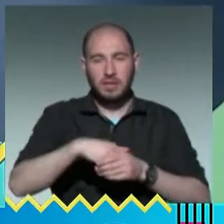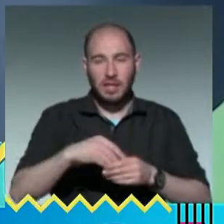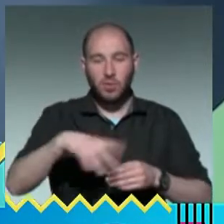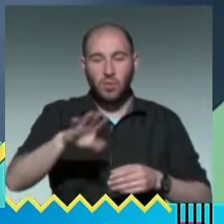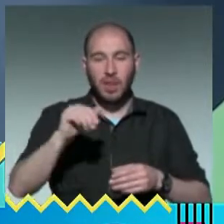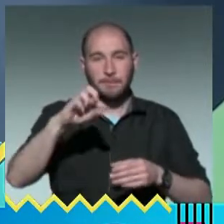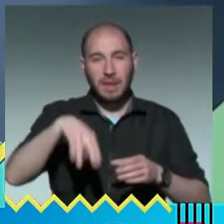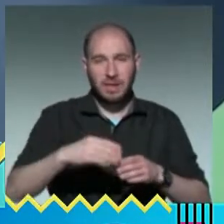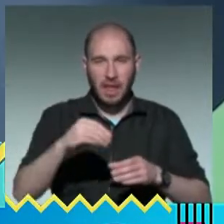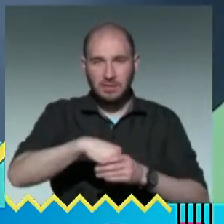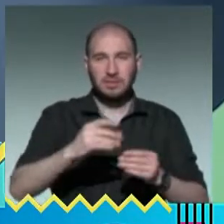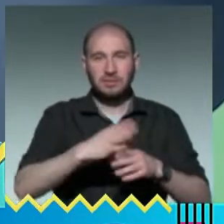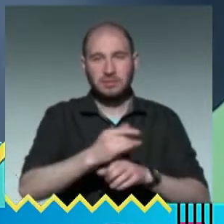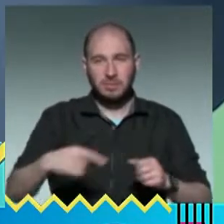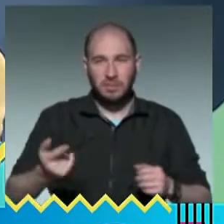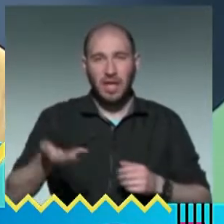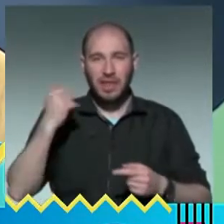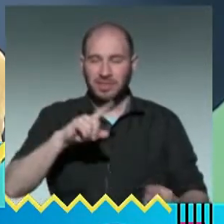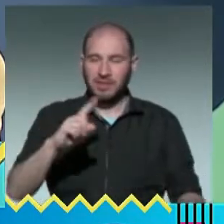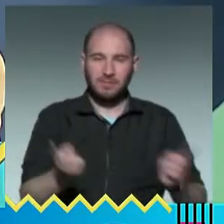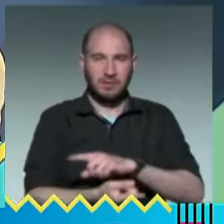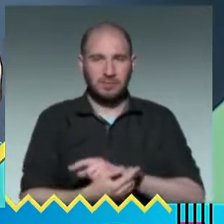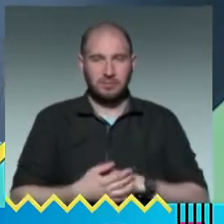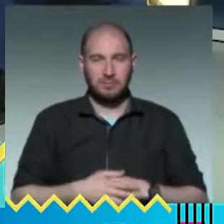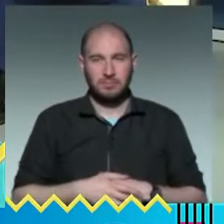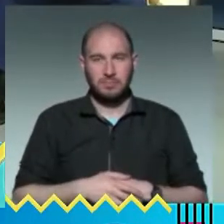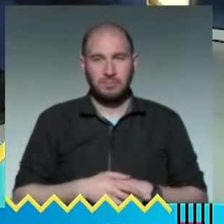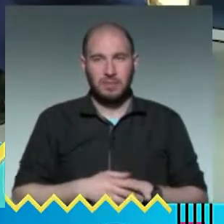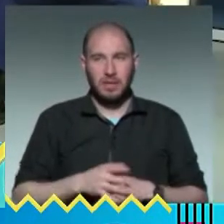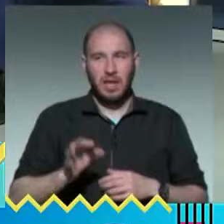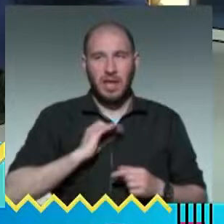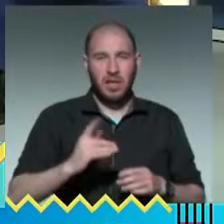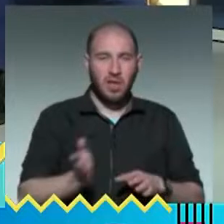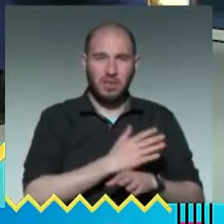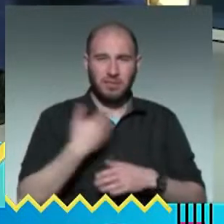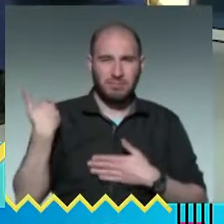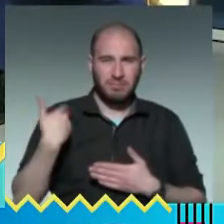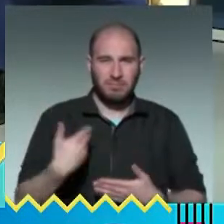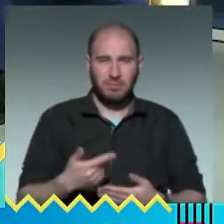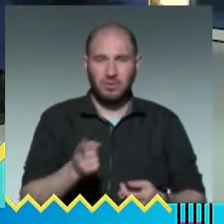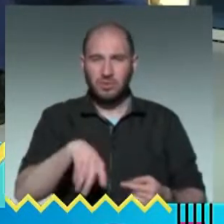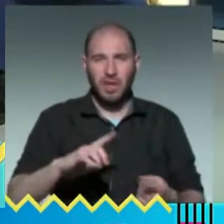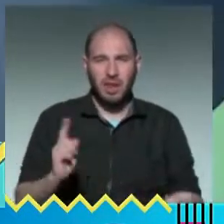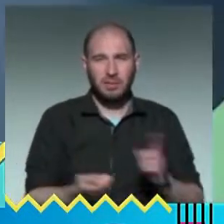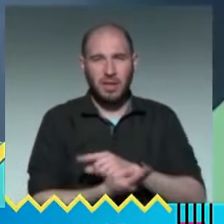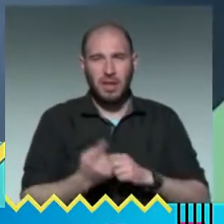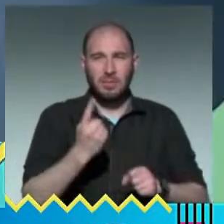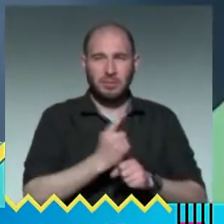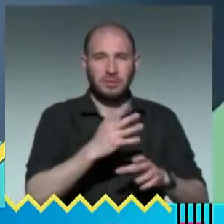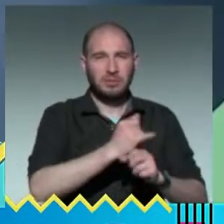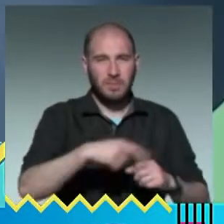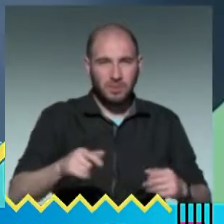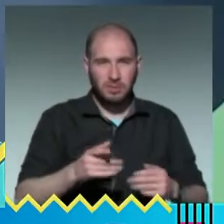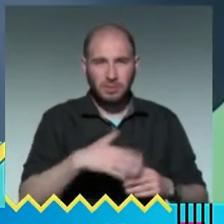esa planificación el transporte. Antes lo hacíamos al revés. Bien. En los años que hemos llevado lo hacíamos al revés. Metíamos el